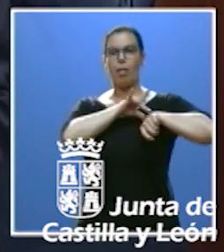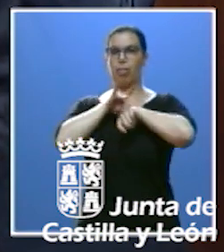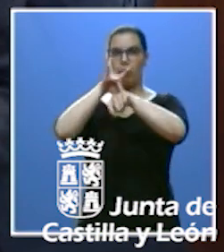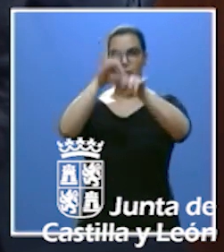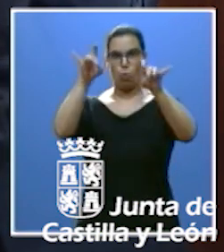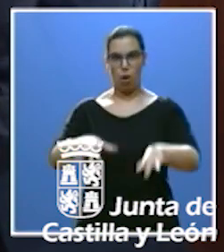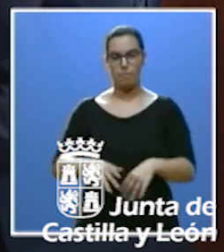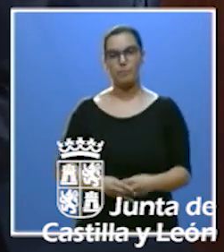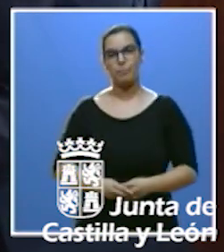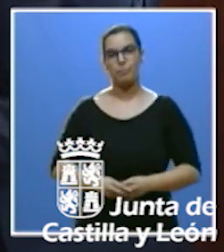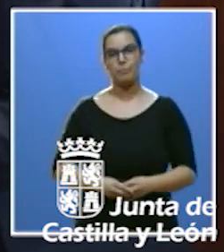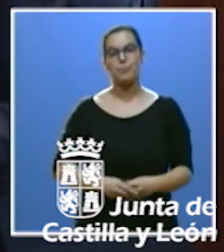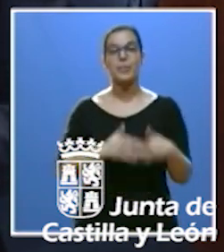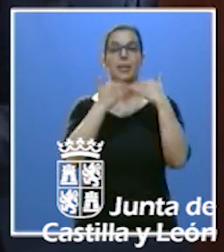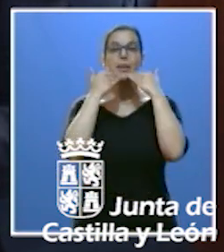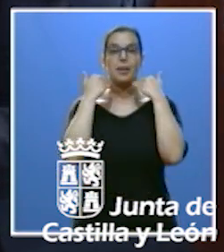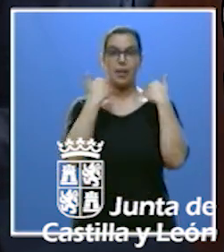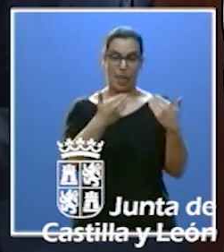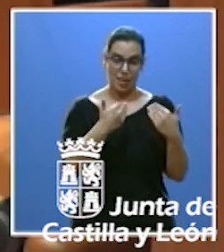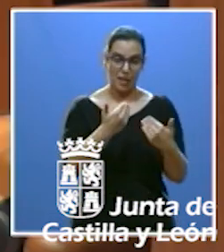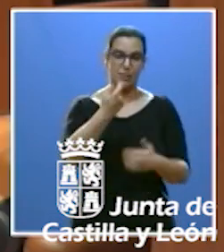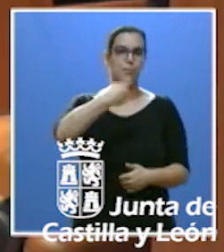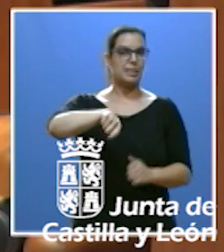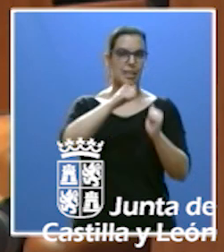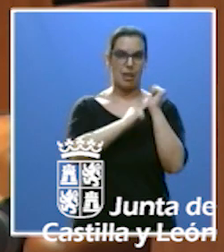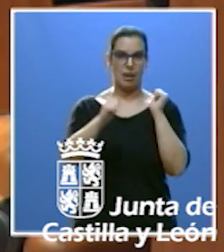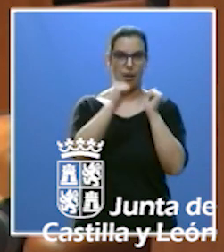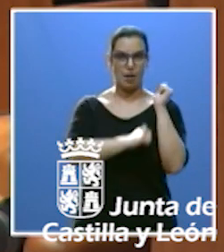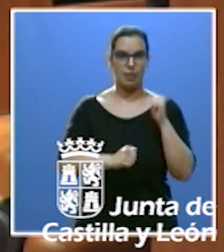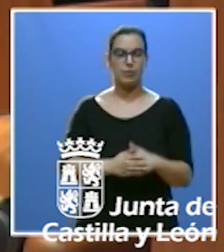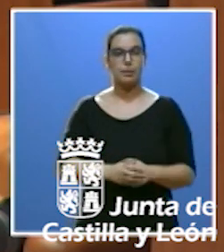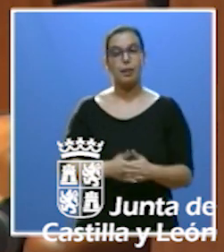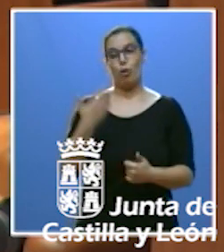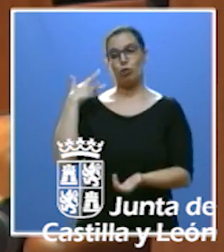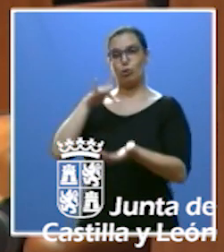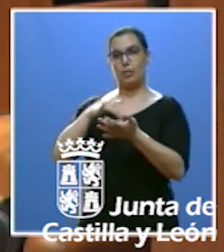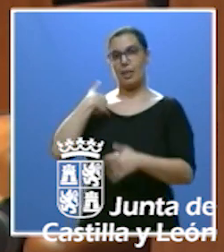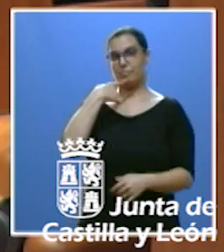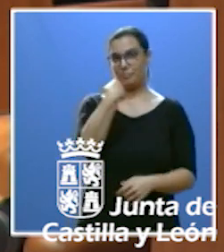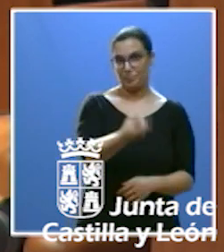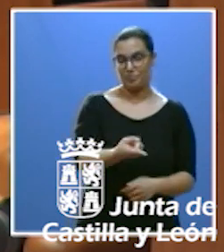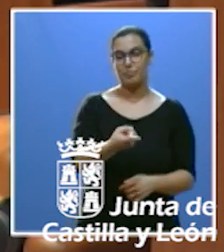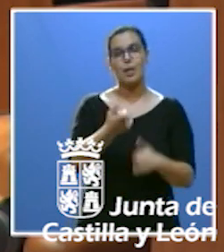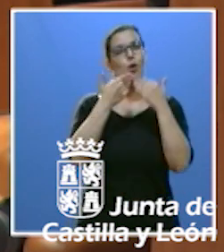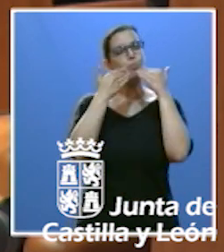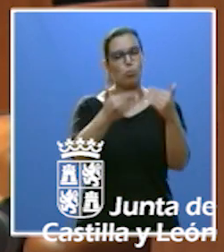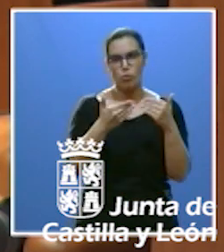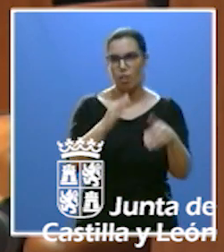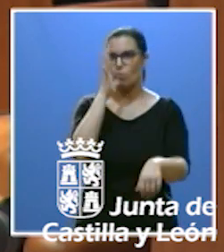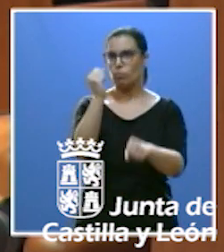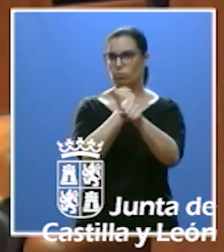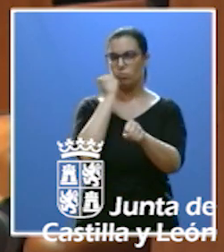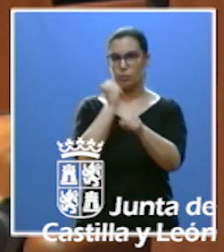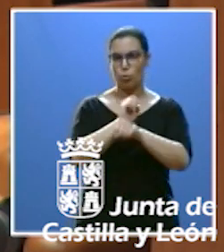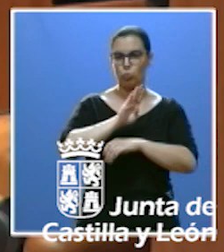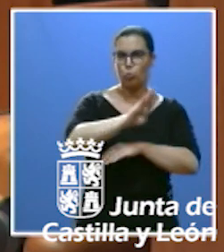camino. Gracias al presidente Herrera. Ya te lo dije el otro día. Muchas gracias por tu labor,